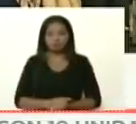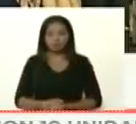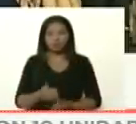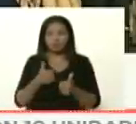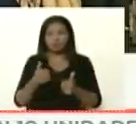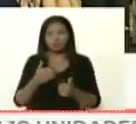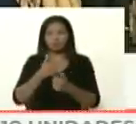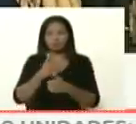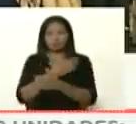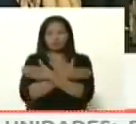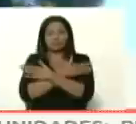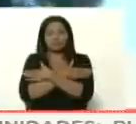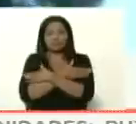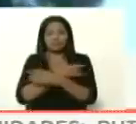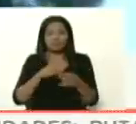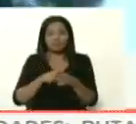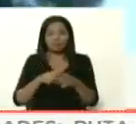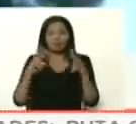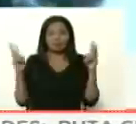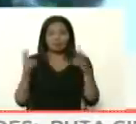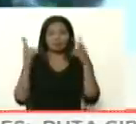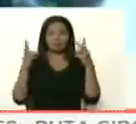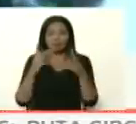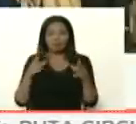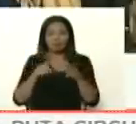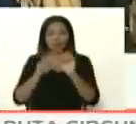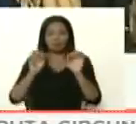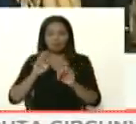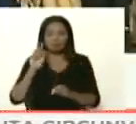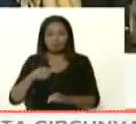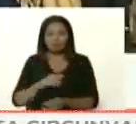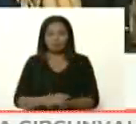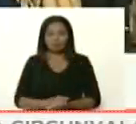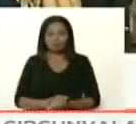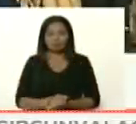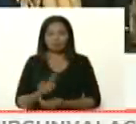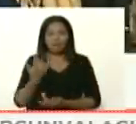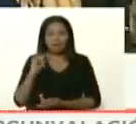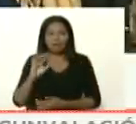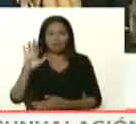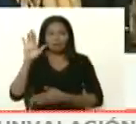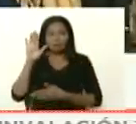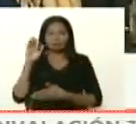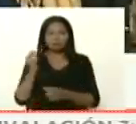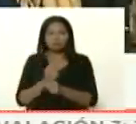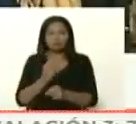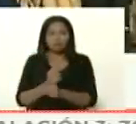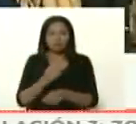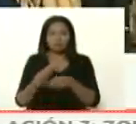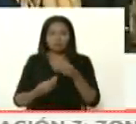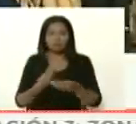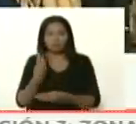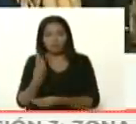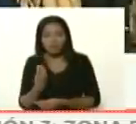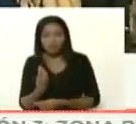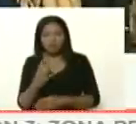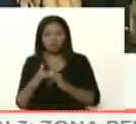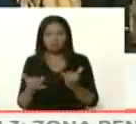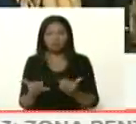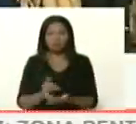los felicito. Tremenda victoria. Ahora vienen los compromisos, el trabajo por realizar. Y lo que yo